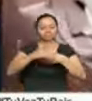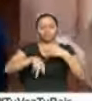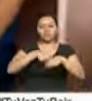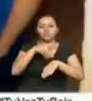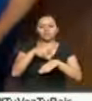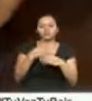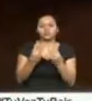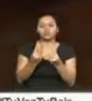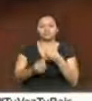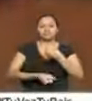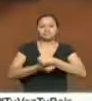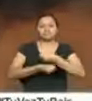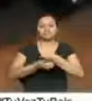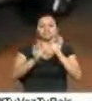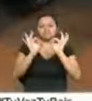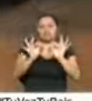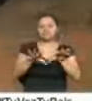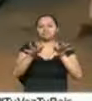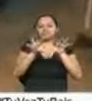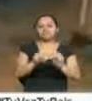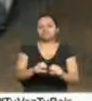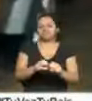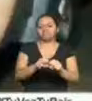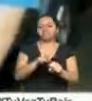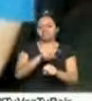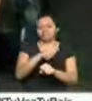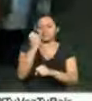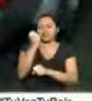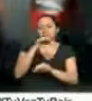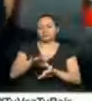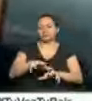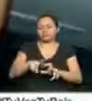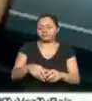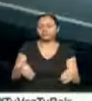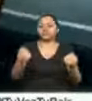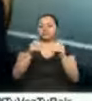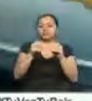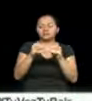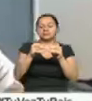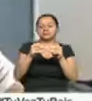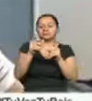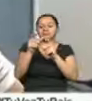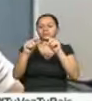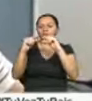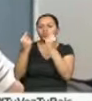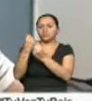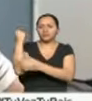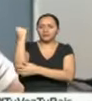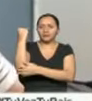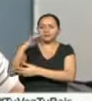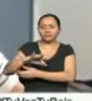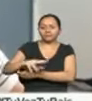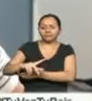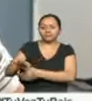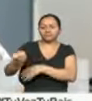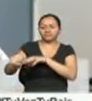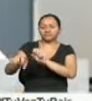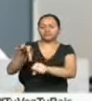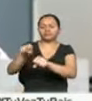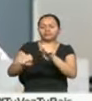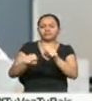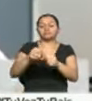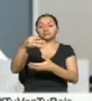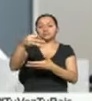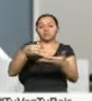de operativos, donde se capturó a presuntos delincuentes y se desarticuló un gran número de bandas. Durante el año 2016 tenemos un total de